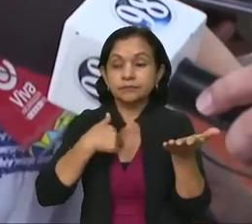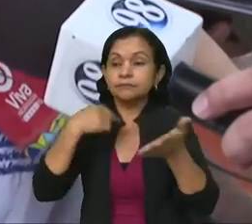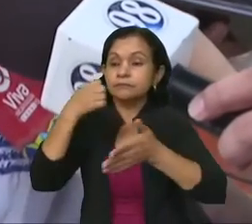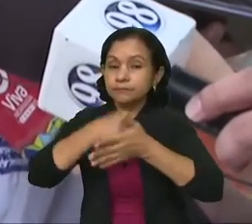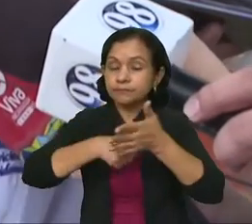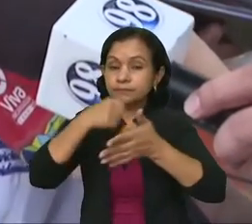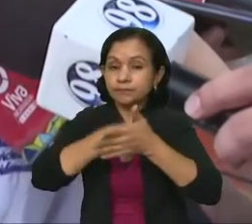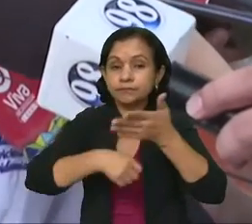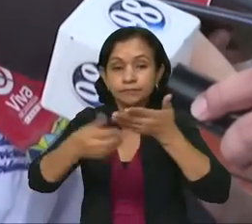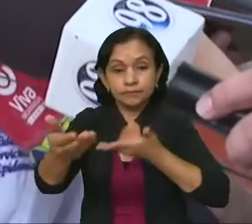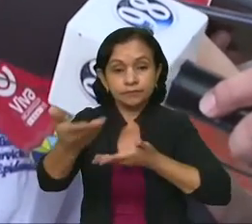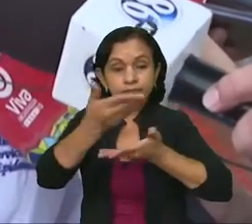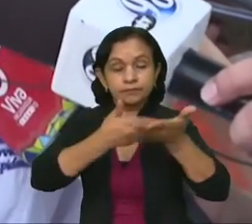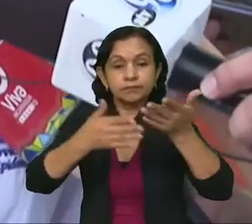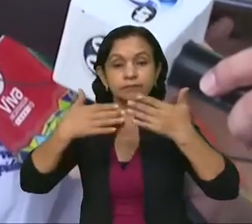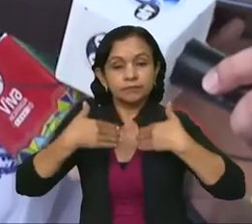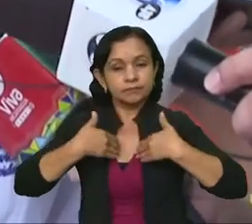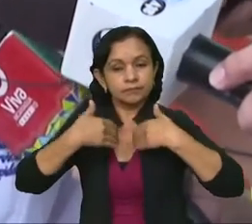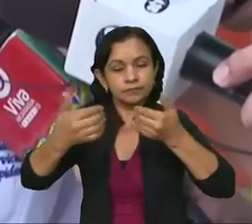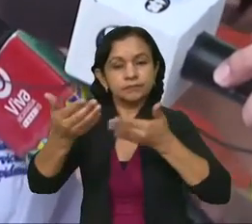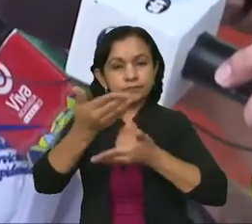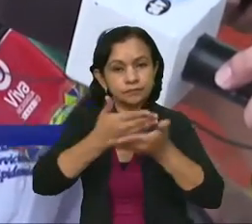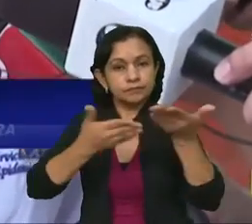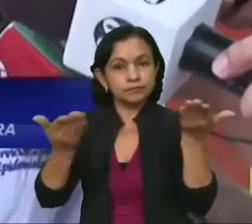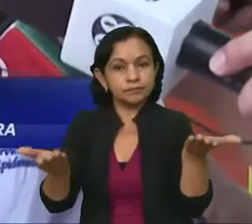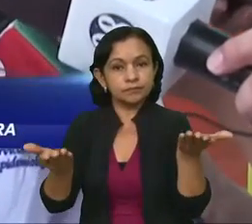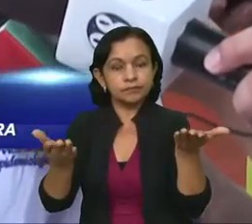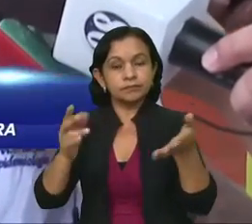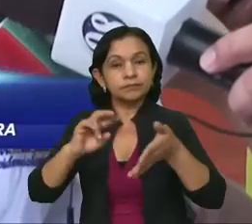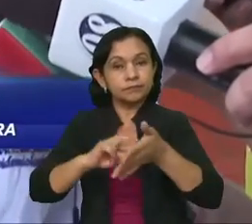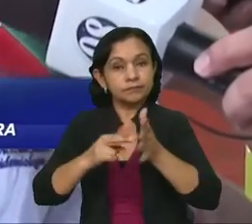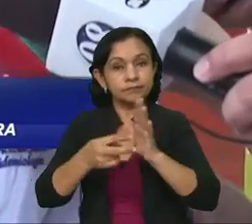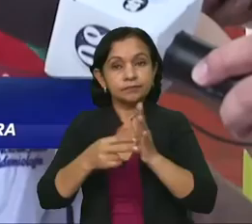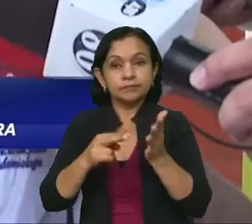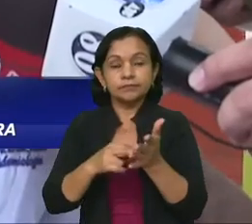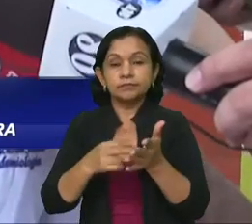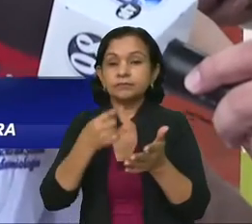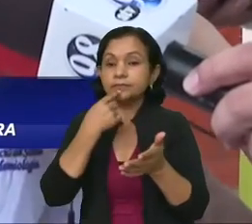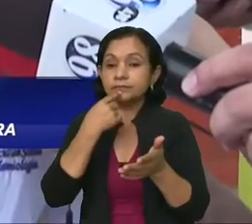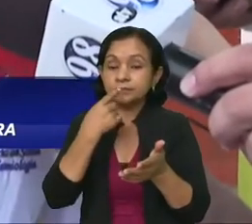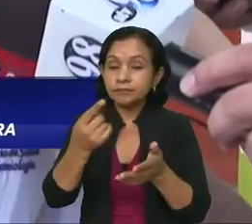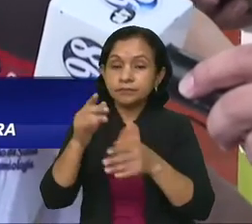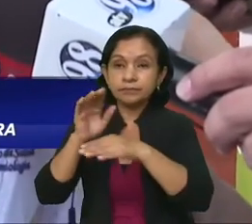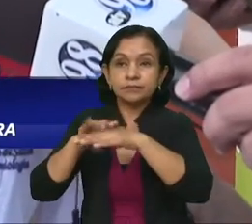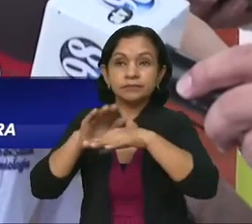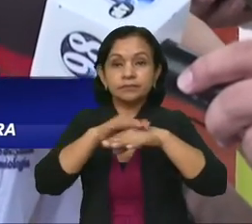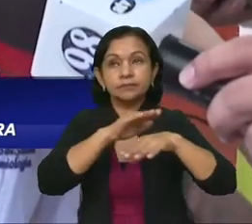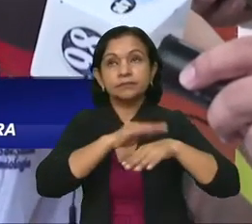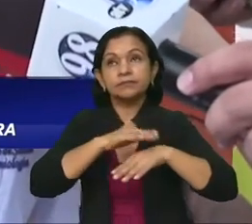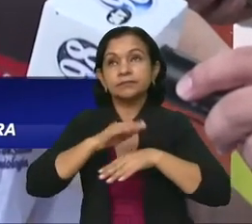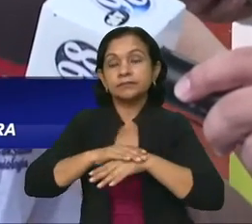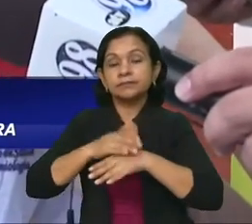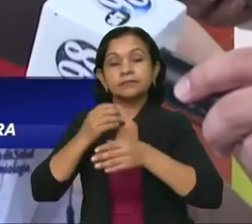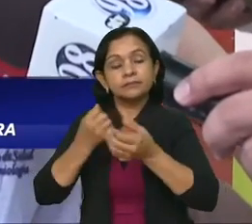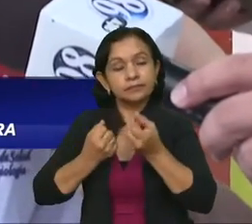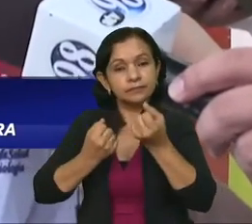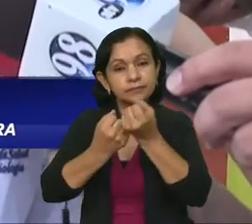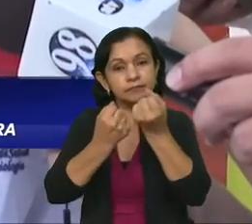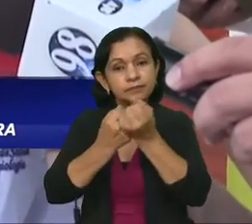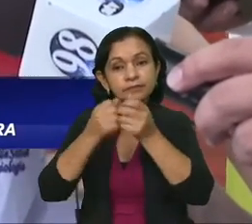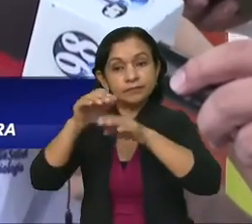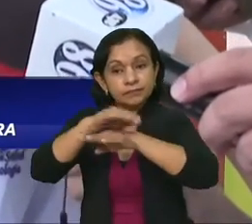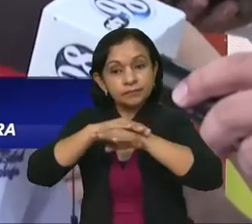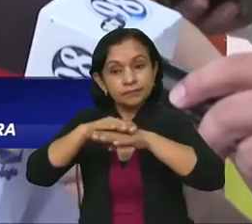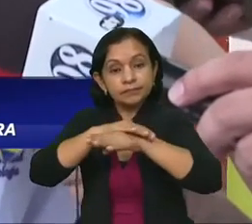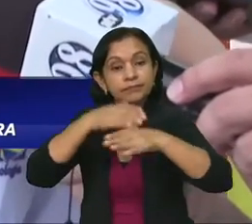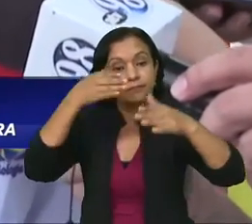es compartida, ¿verdad? Y la salud también es compartida, por lo tanto, se le hace el llamado a la población para que nos apoye, permitiéndonos